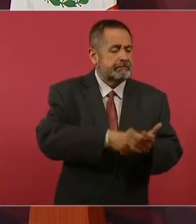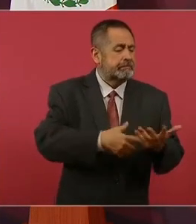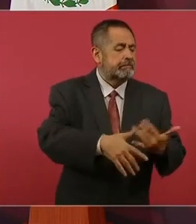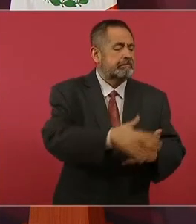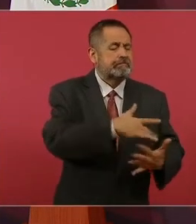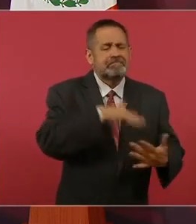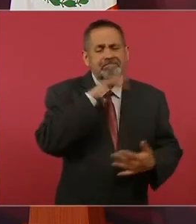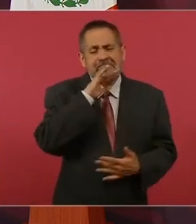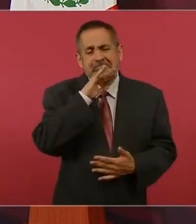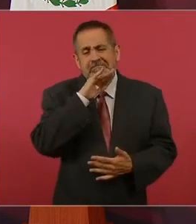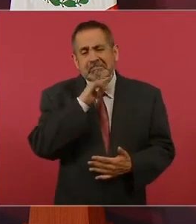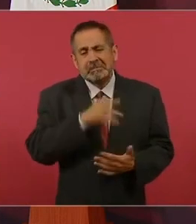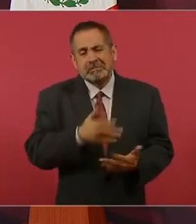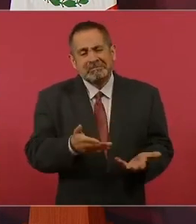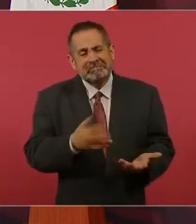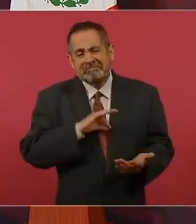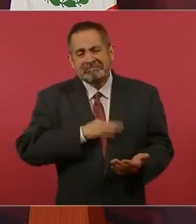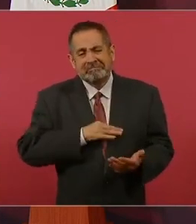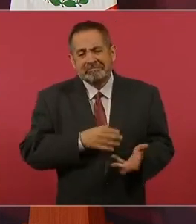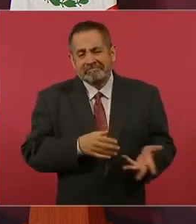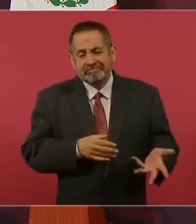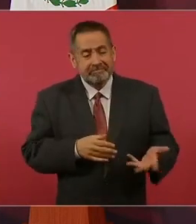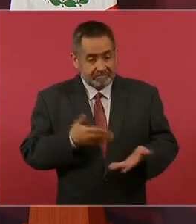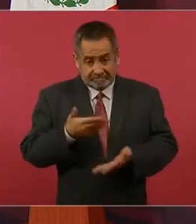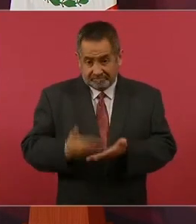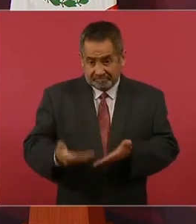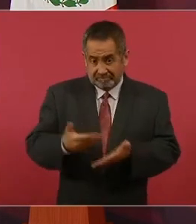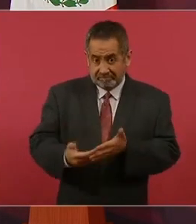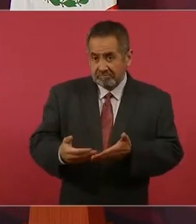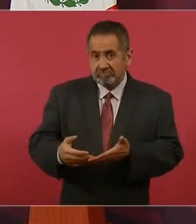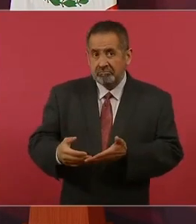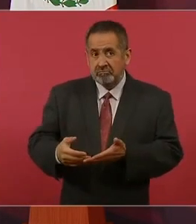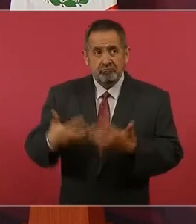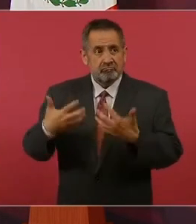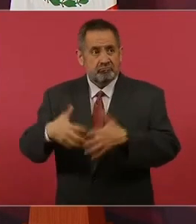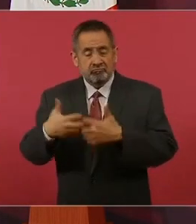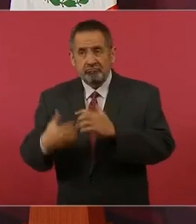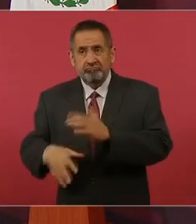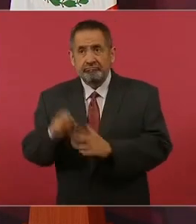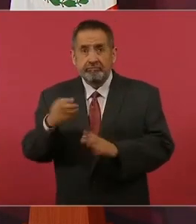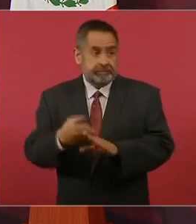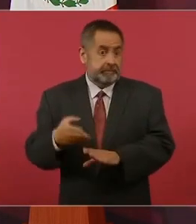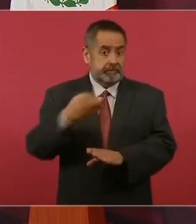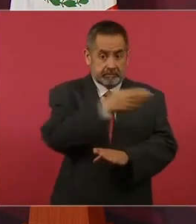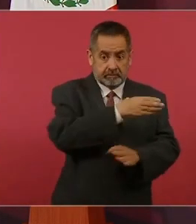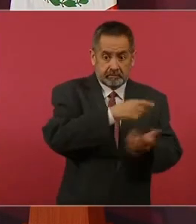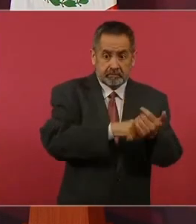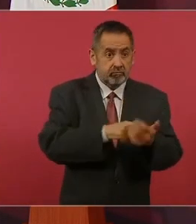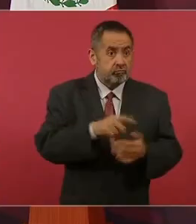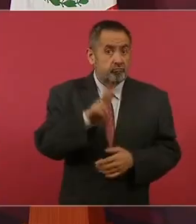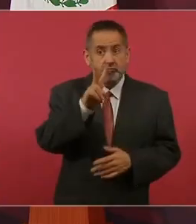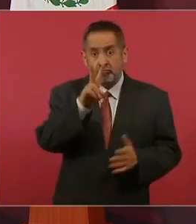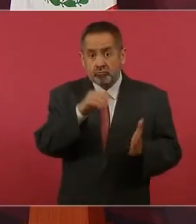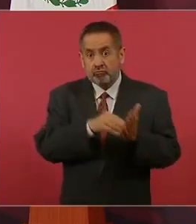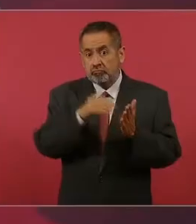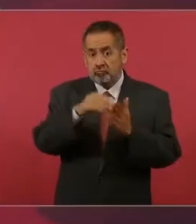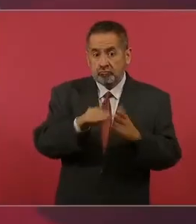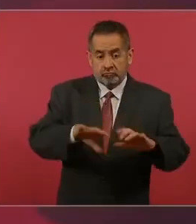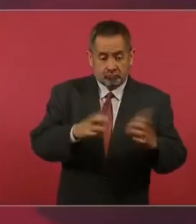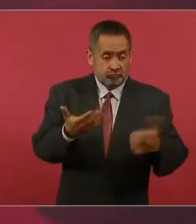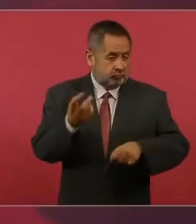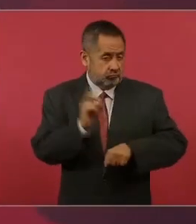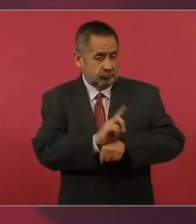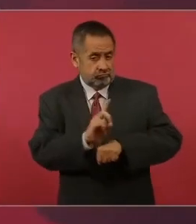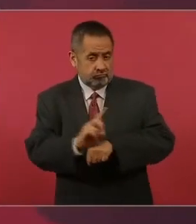Y ahora Cantarell, de producir en ese entonces más de 2 millones de barriles